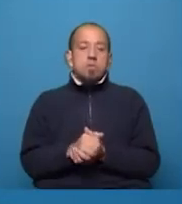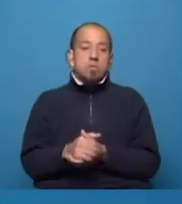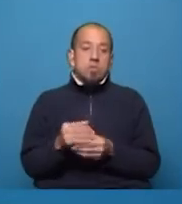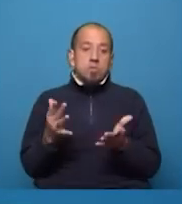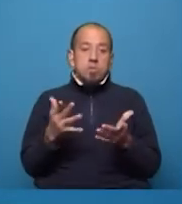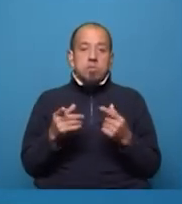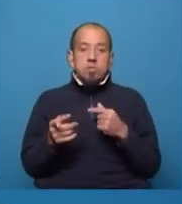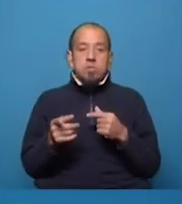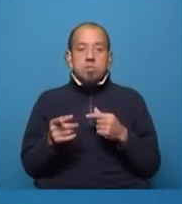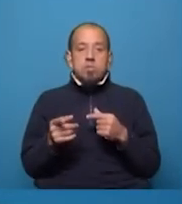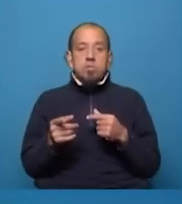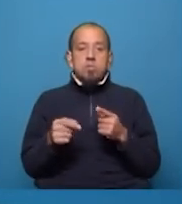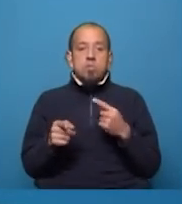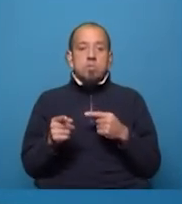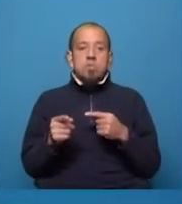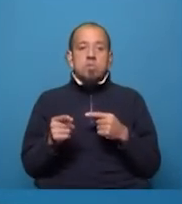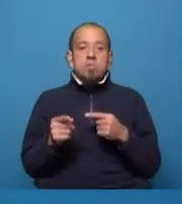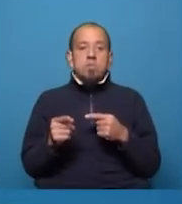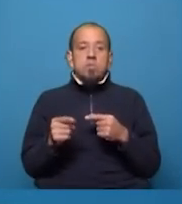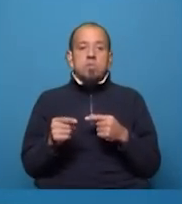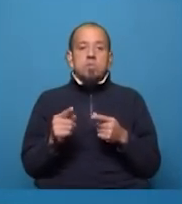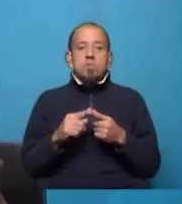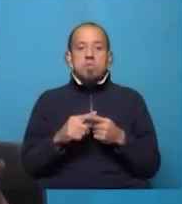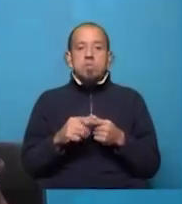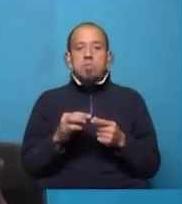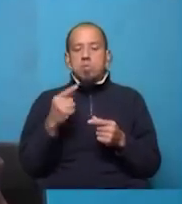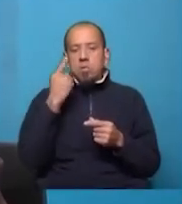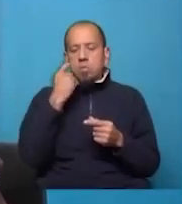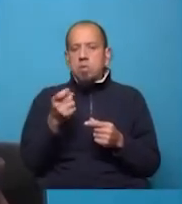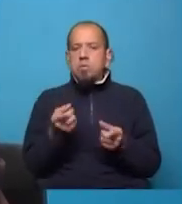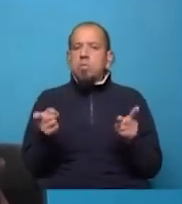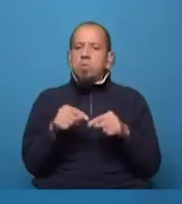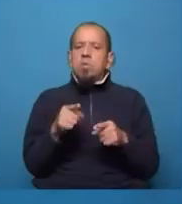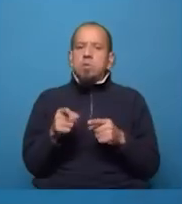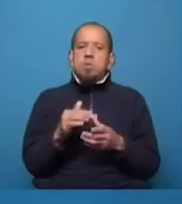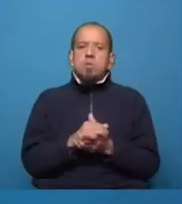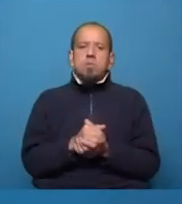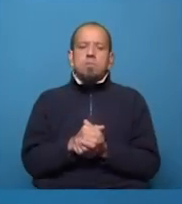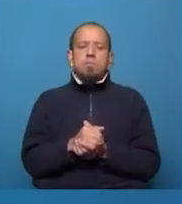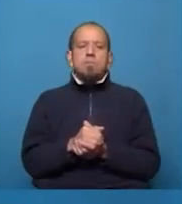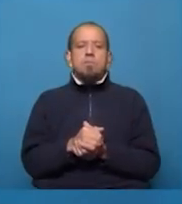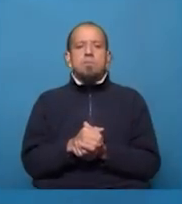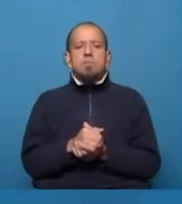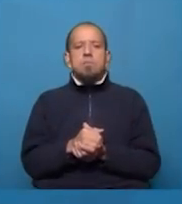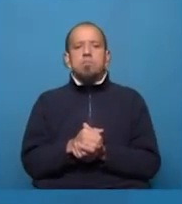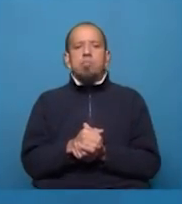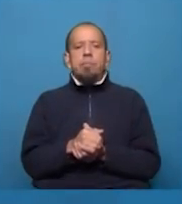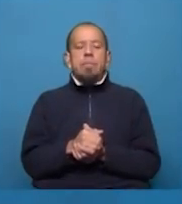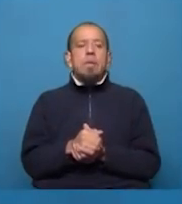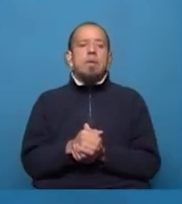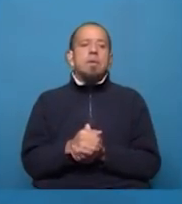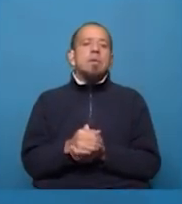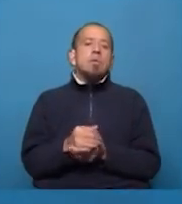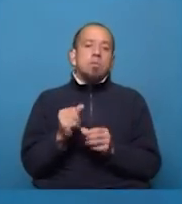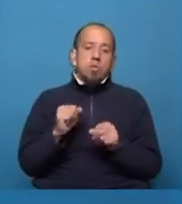está pasando por lo menos lo que dicen las estadísticas que se volvió a ese punto hoy capaz que no de una manera tan